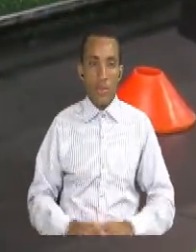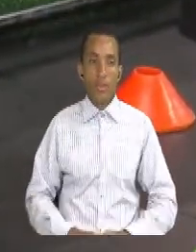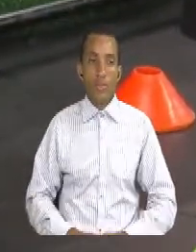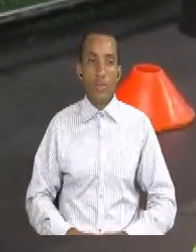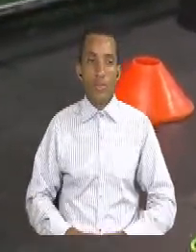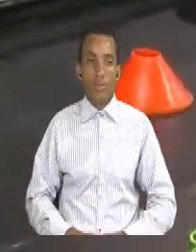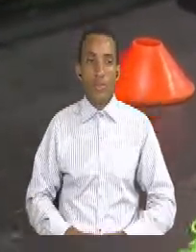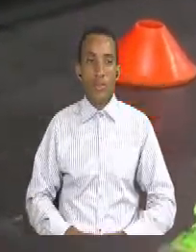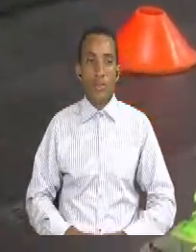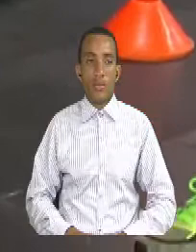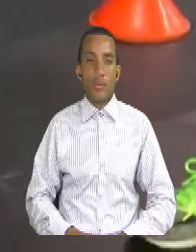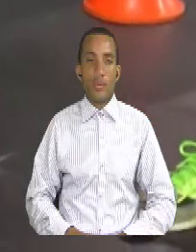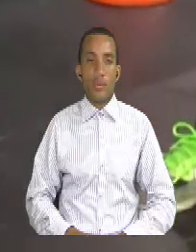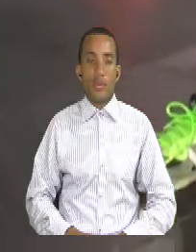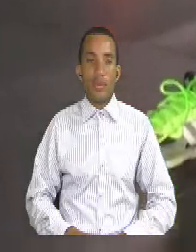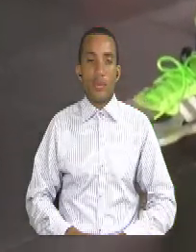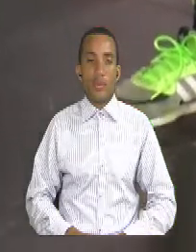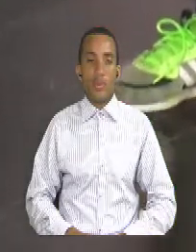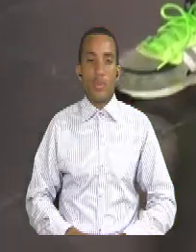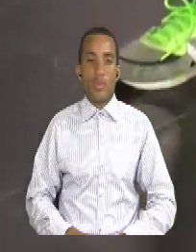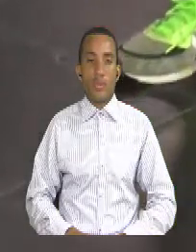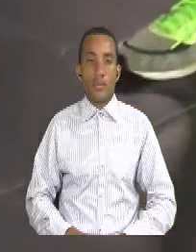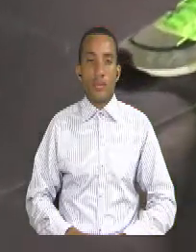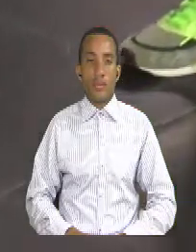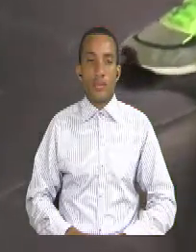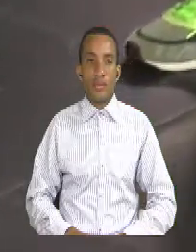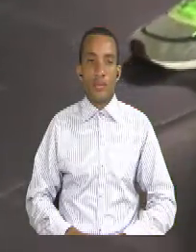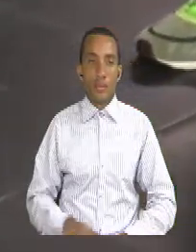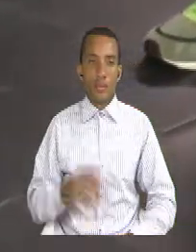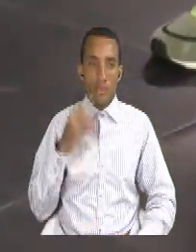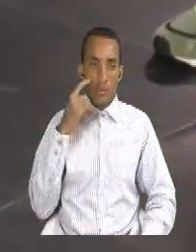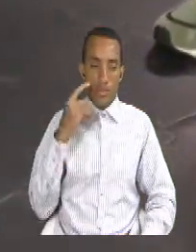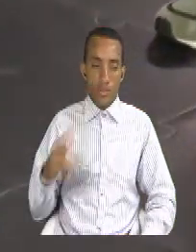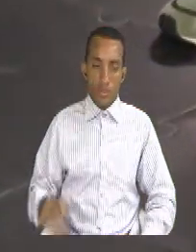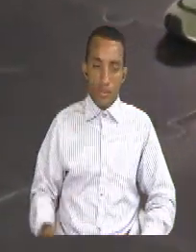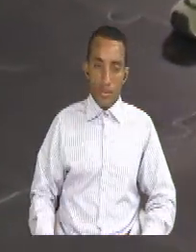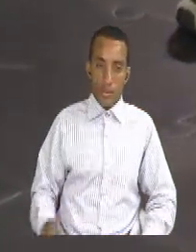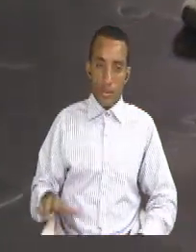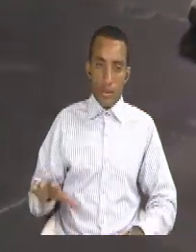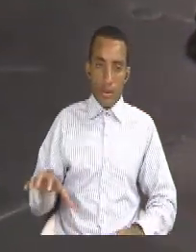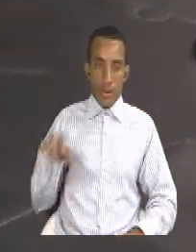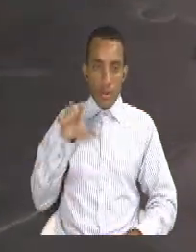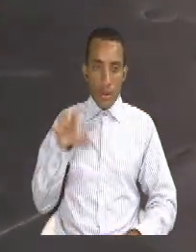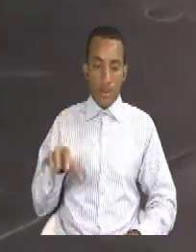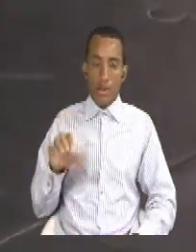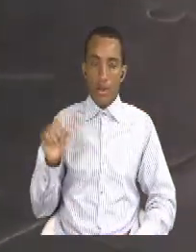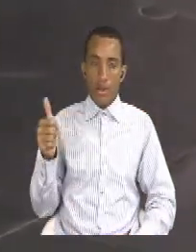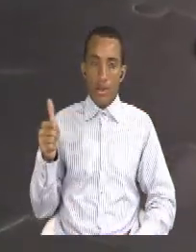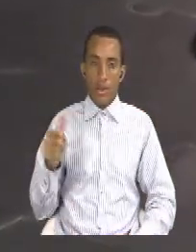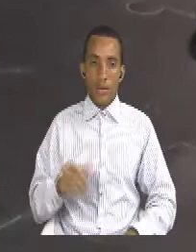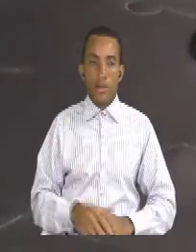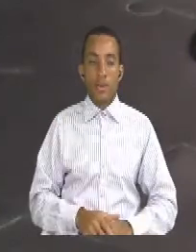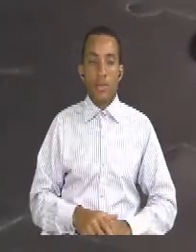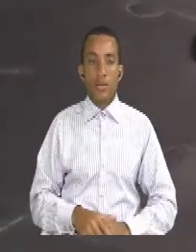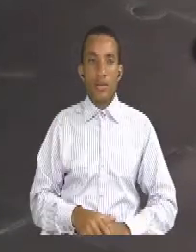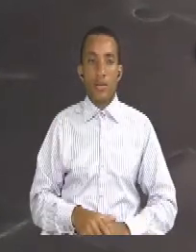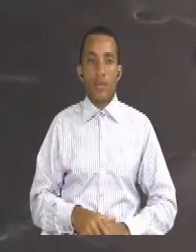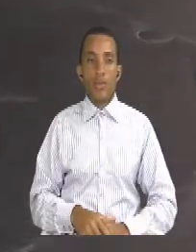una flexión de brazo hacia abajo y llevo la rodilla al pecho. Arrancamos con 10, que ahora lleva 8,